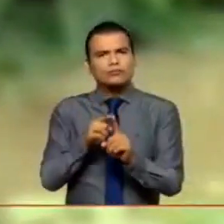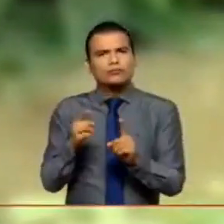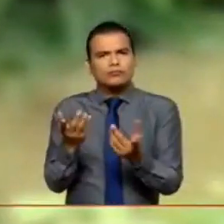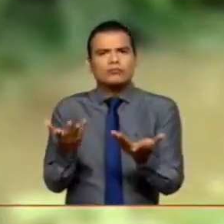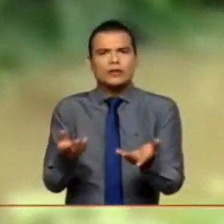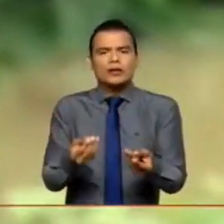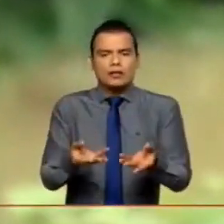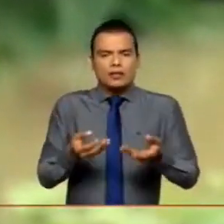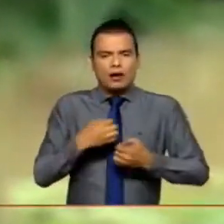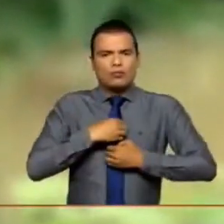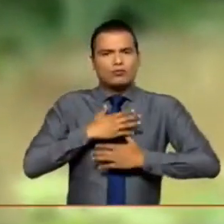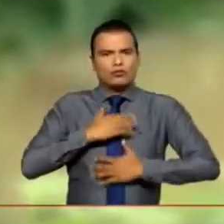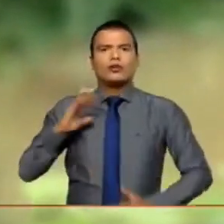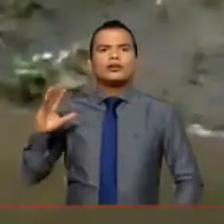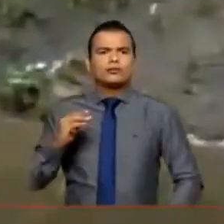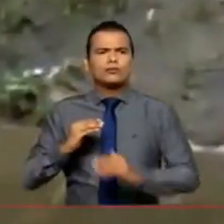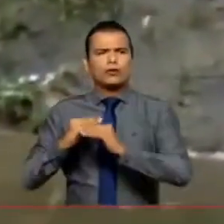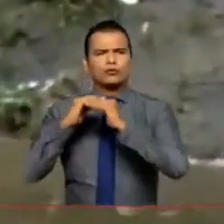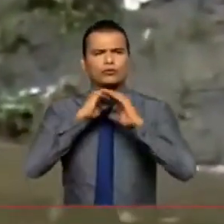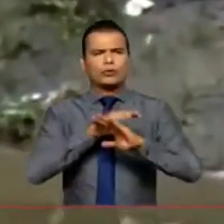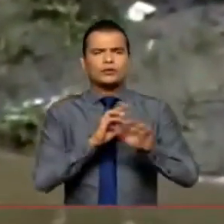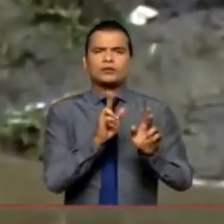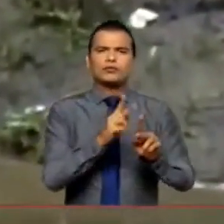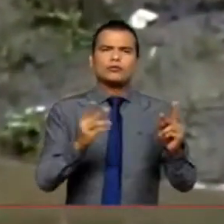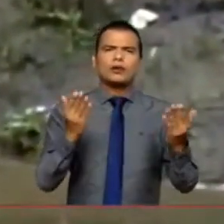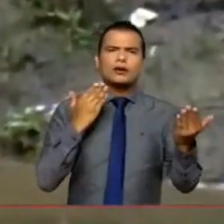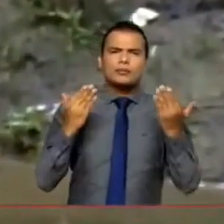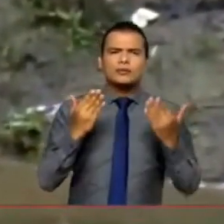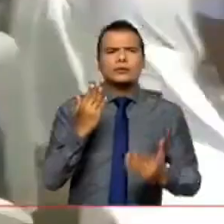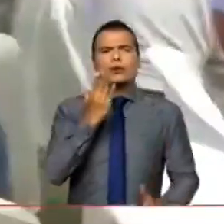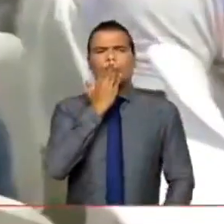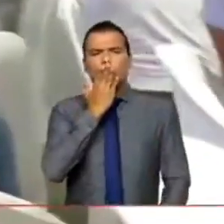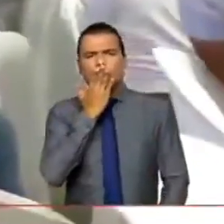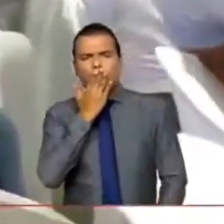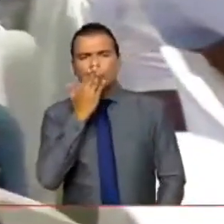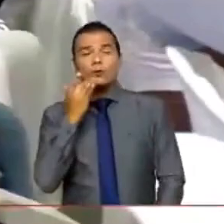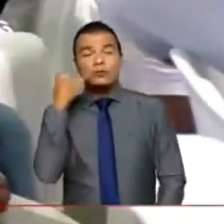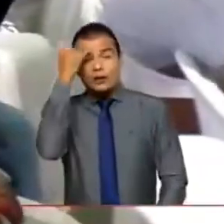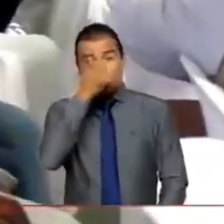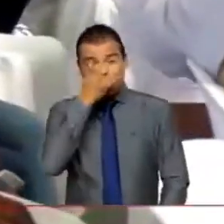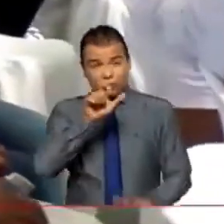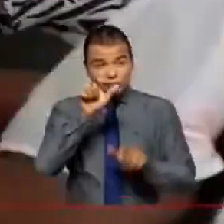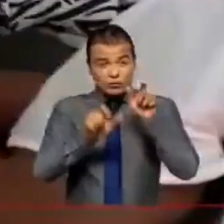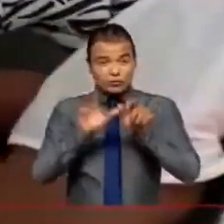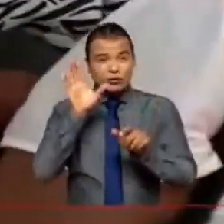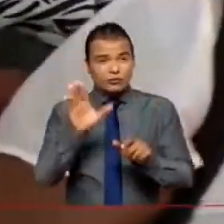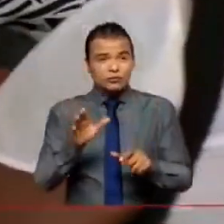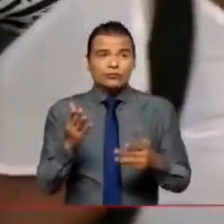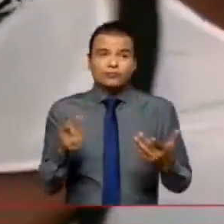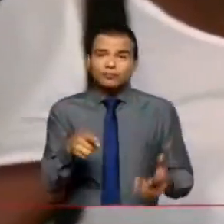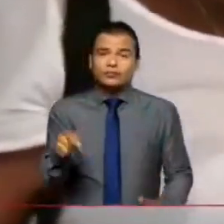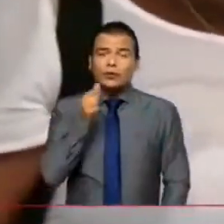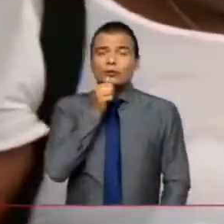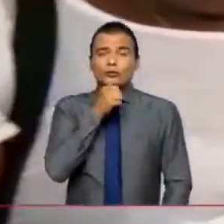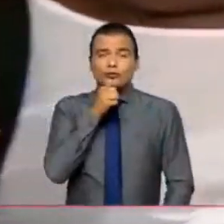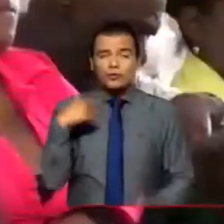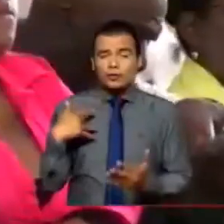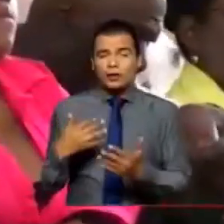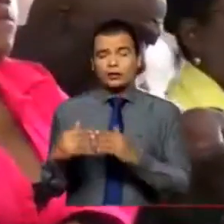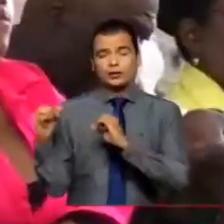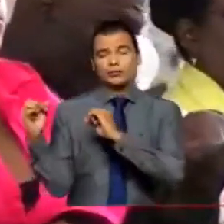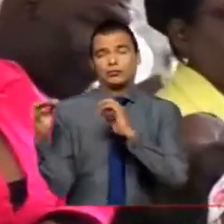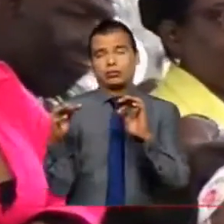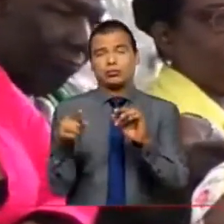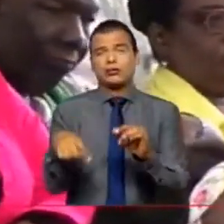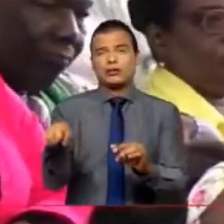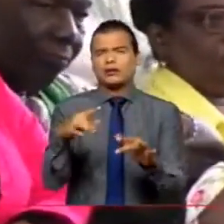para el territorio. Campesinos, indígenas y afros han vivido históricamente en esta región el conflicto armado. Las víctimas, ya cansadas del sonido de las